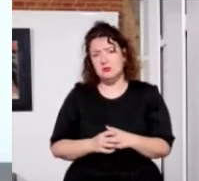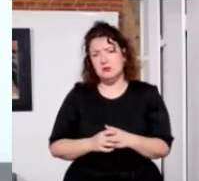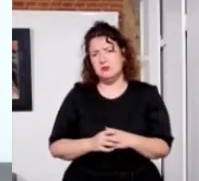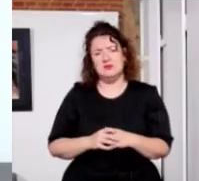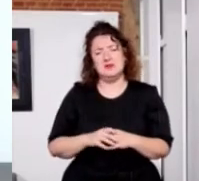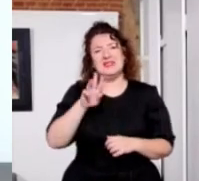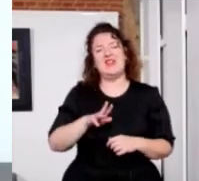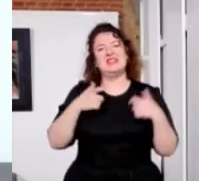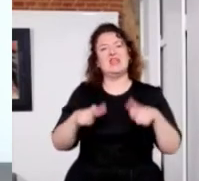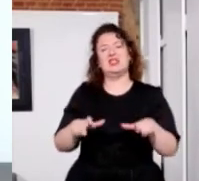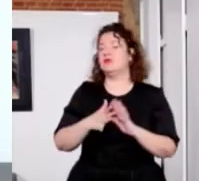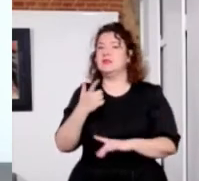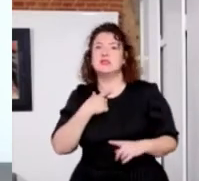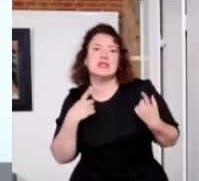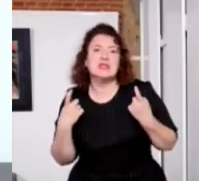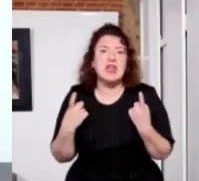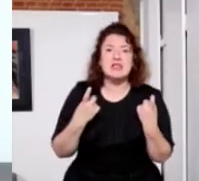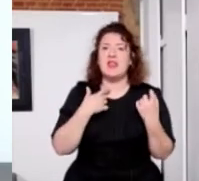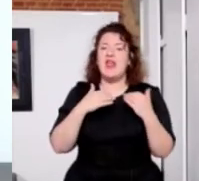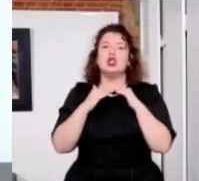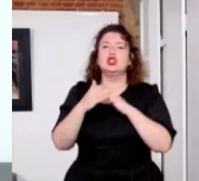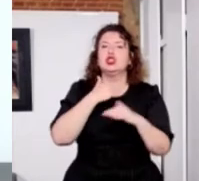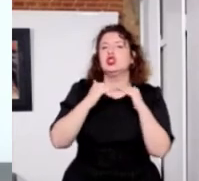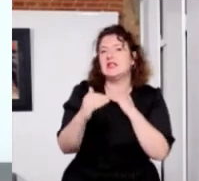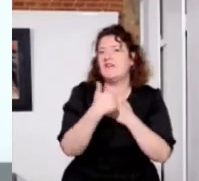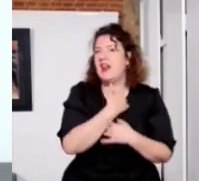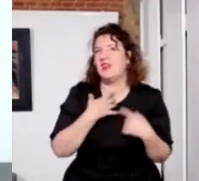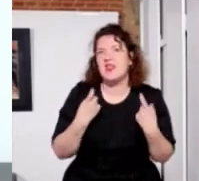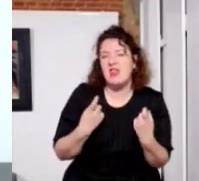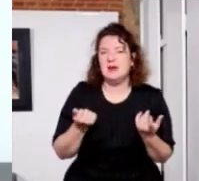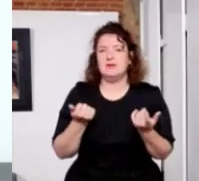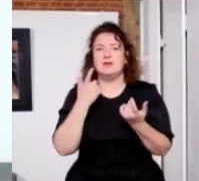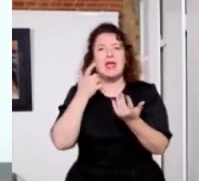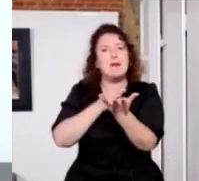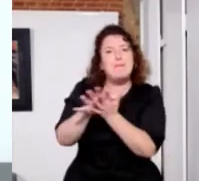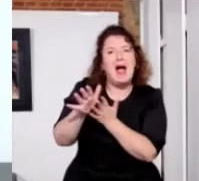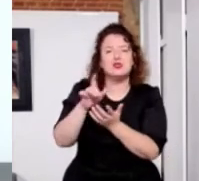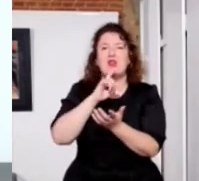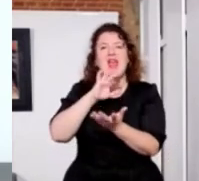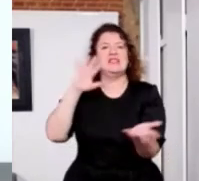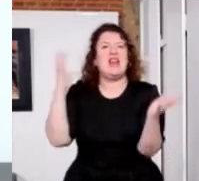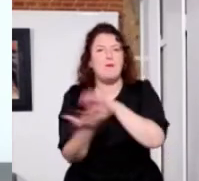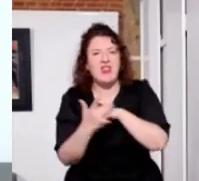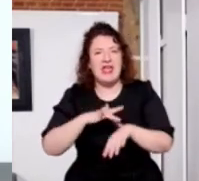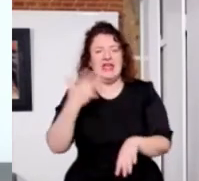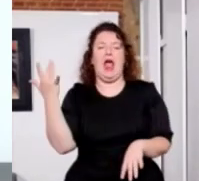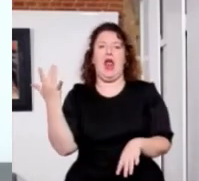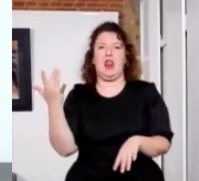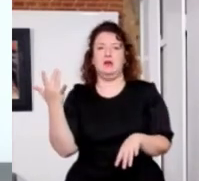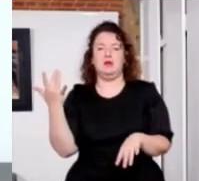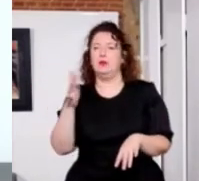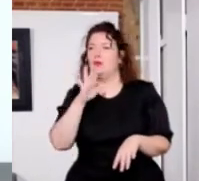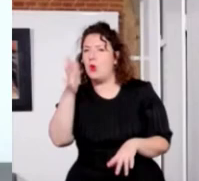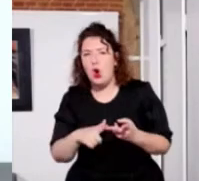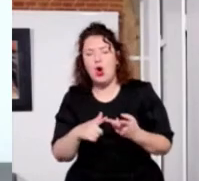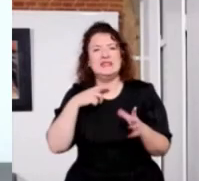tremendamente constreñido por la necesidad de sostenibilidad, por medir el impacto, por la transformación digital, por